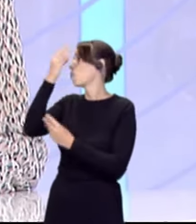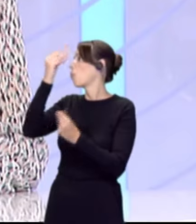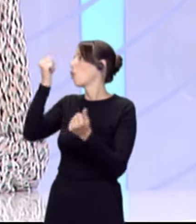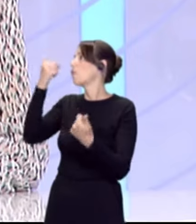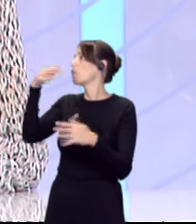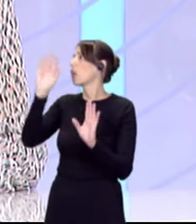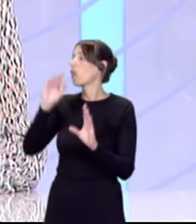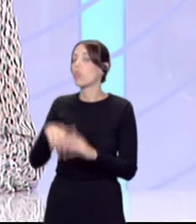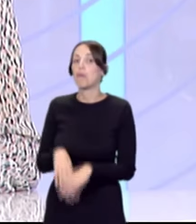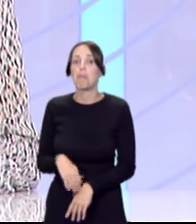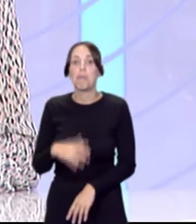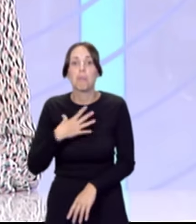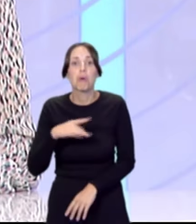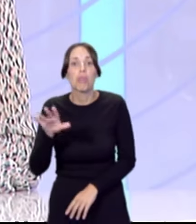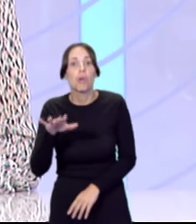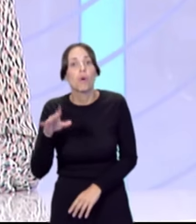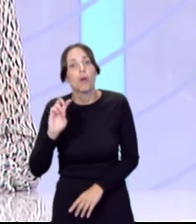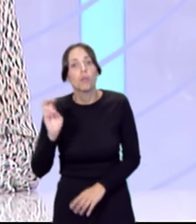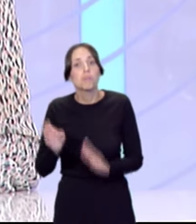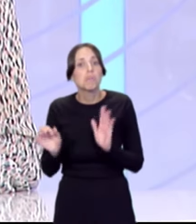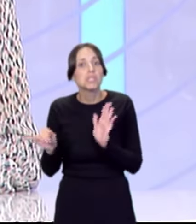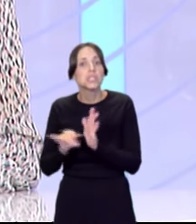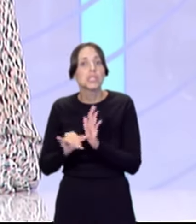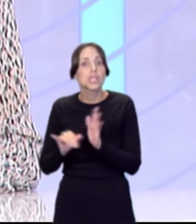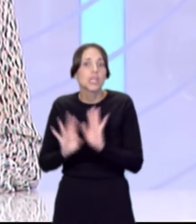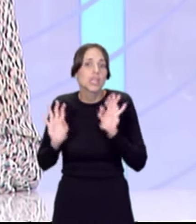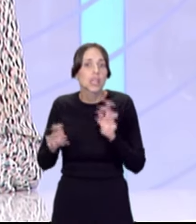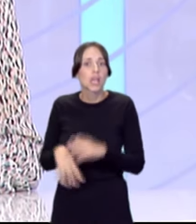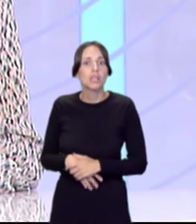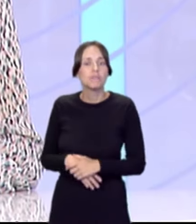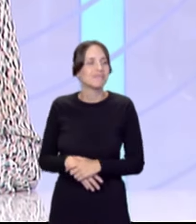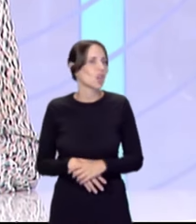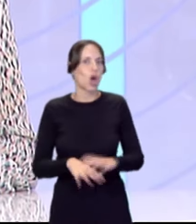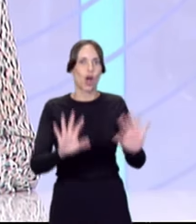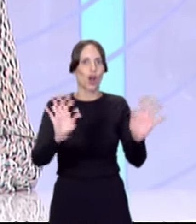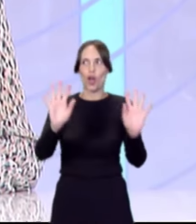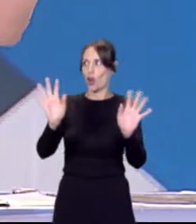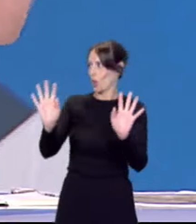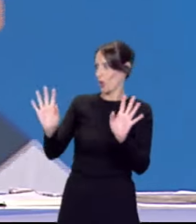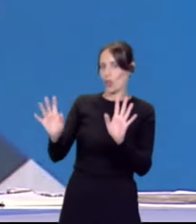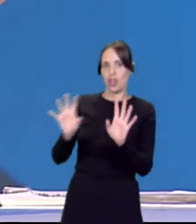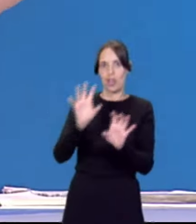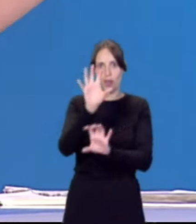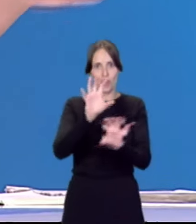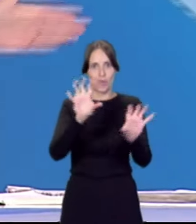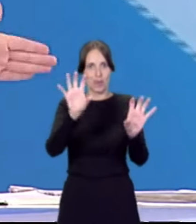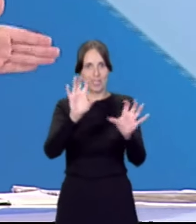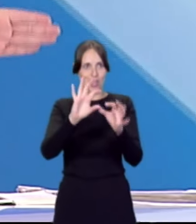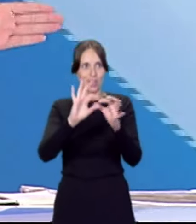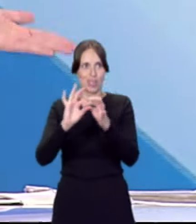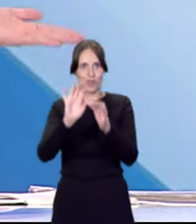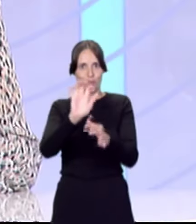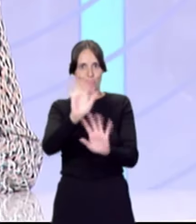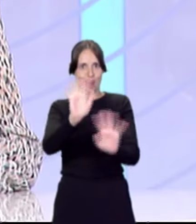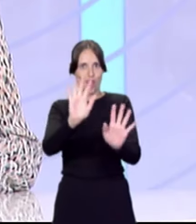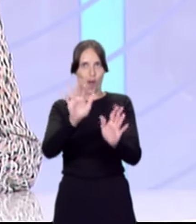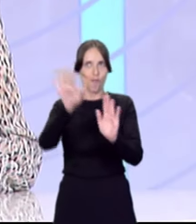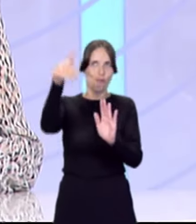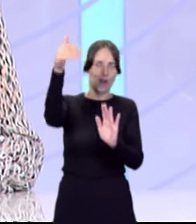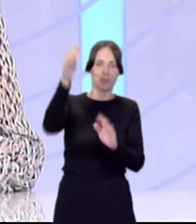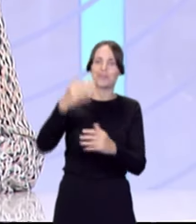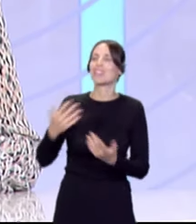meter en cualquier otro sitio más cerquita, ¿no? Que no... No, que se ve que no, en la Unión Europea, en terceros países, claro, no en el, claro, territorio, pero en terceros europeo, países, no, pero